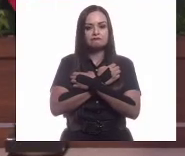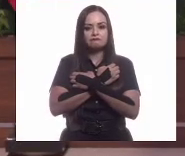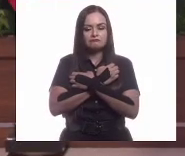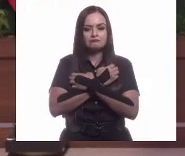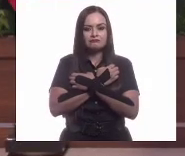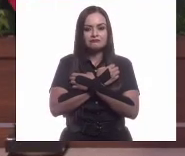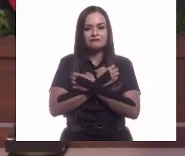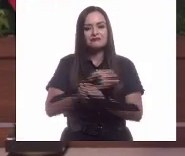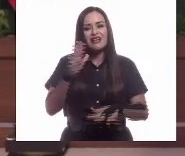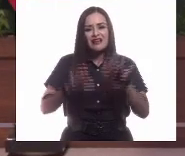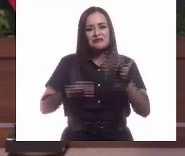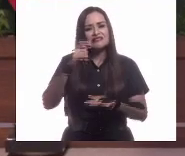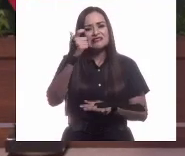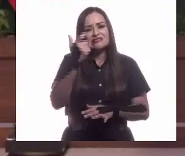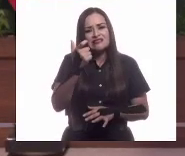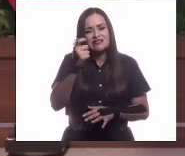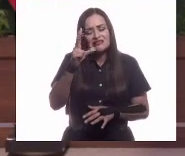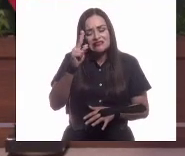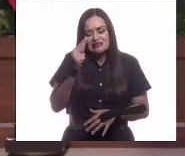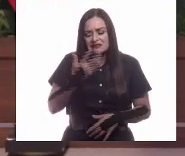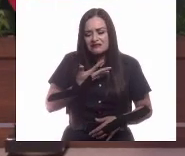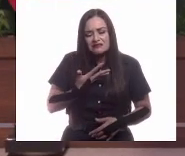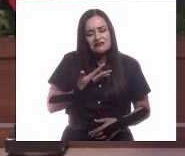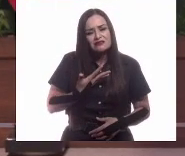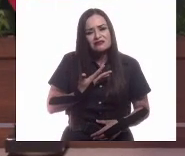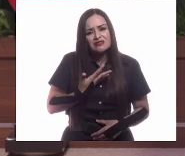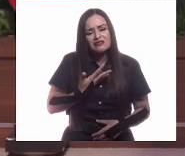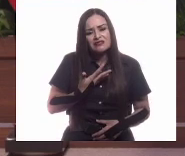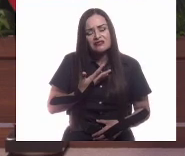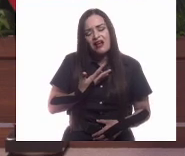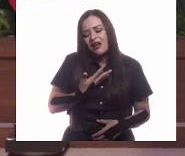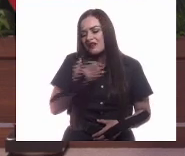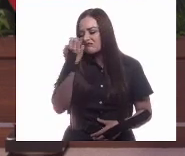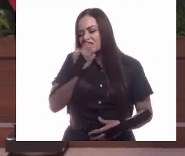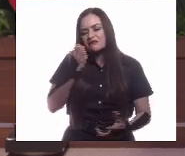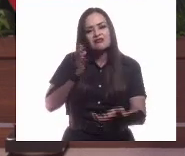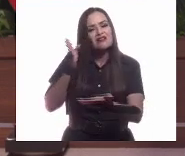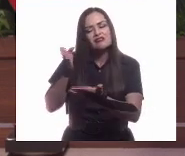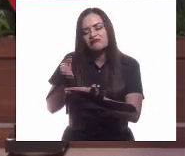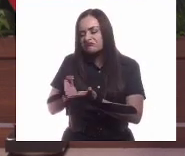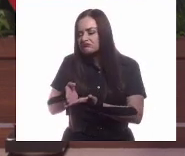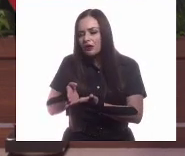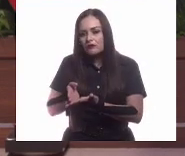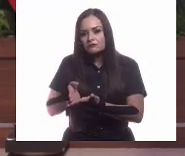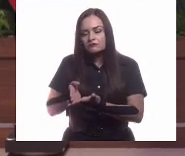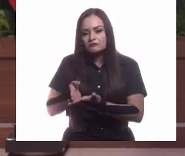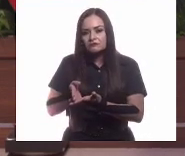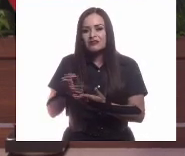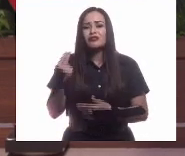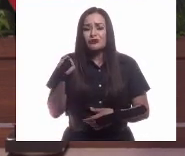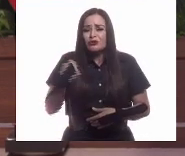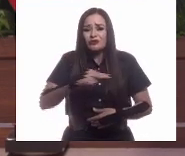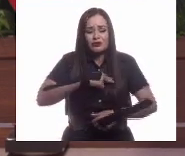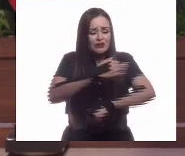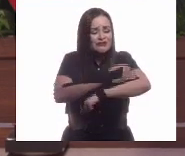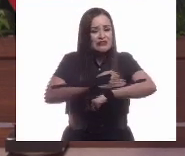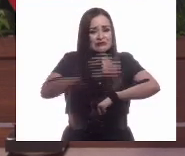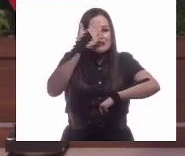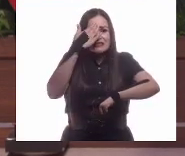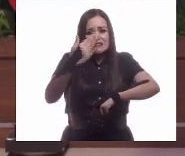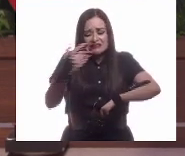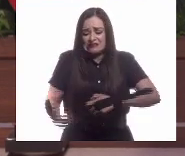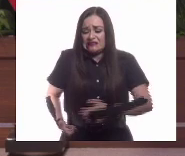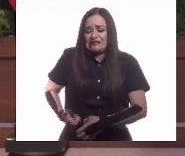carencias económicas no puede ser motivo para abandonar la escuela. Sabemos que las familias estiran el